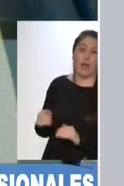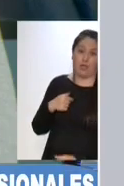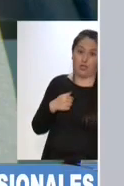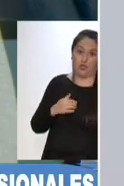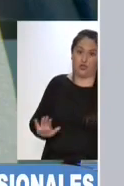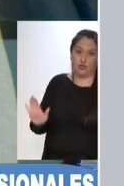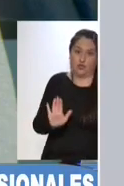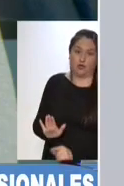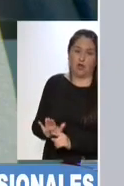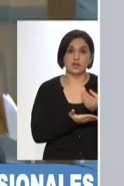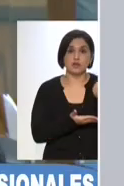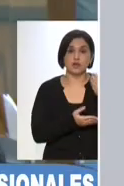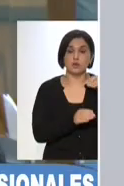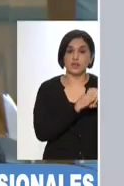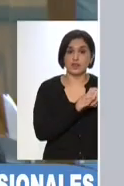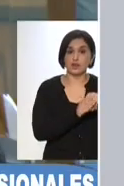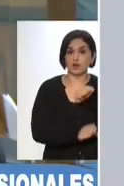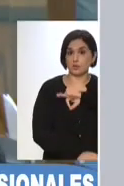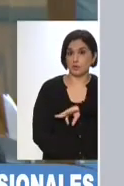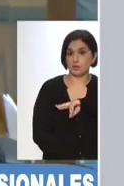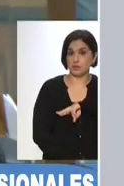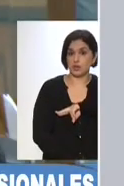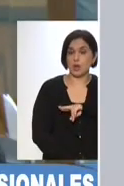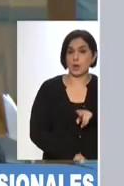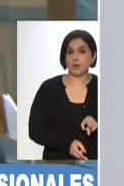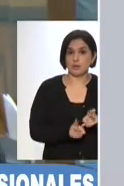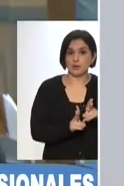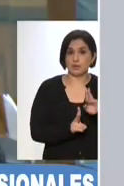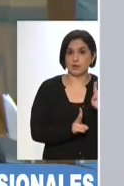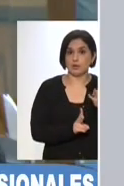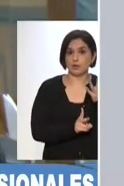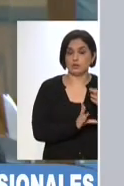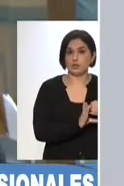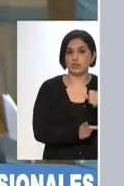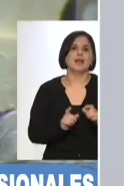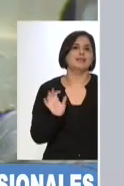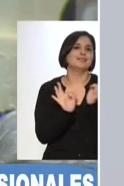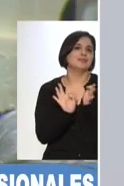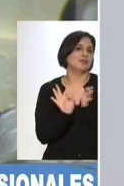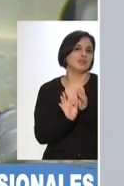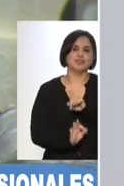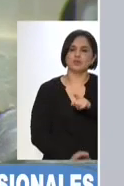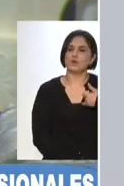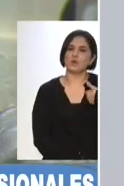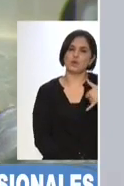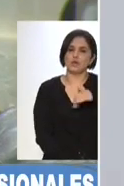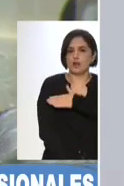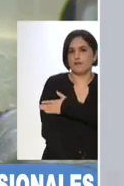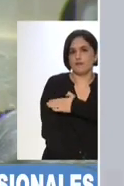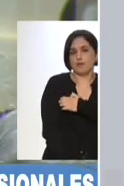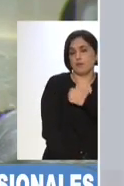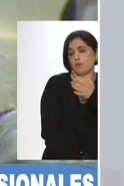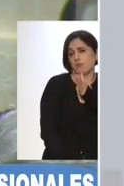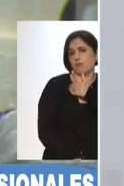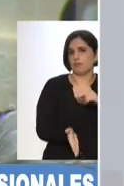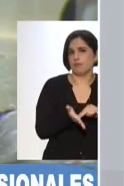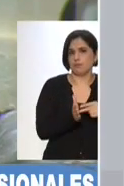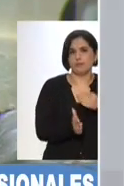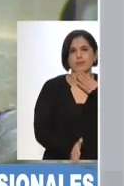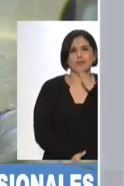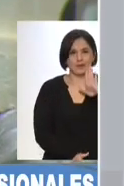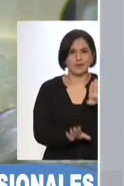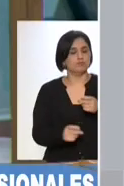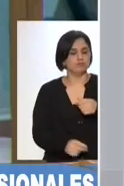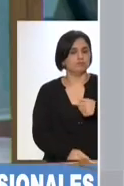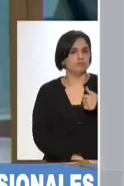Absolutamente, mira, absolutamente técnica. Lo que se critica ha faltado en la discusión de los retiros. Pero mira, técnica desde el punto de vista de la cuantificación